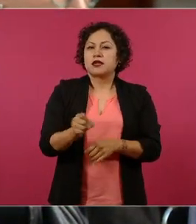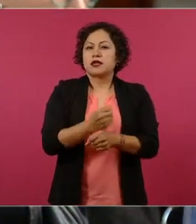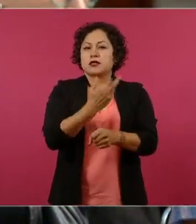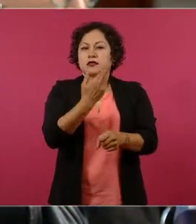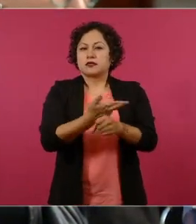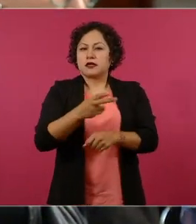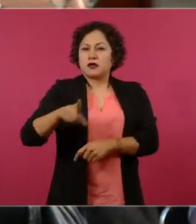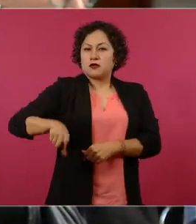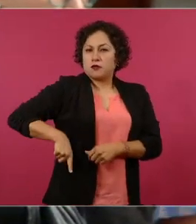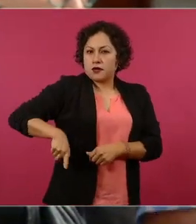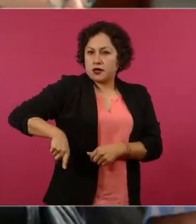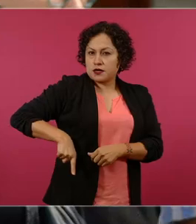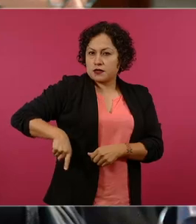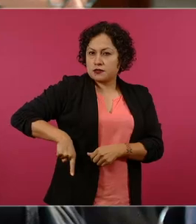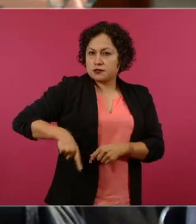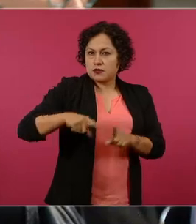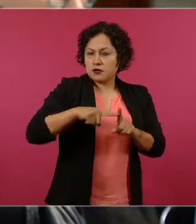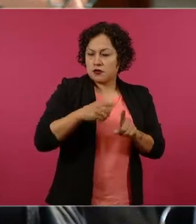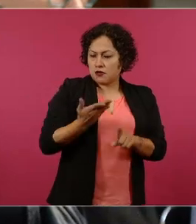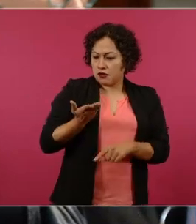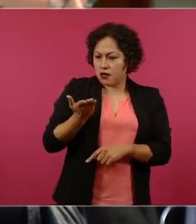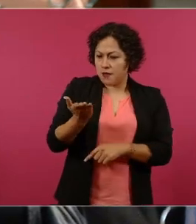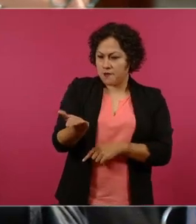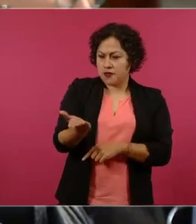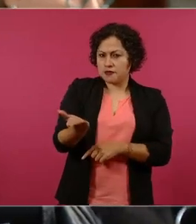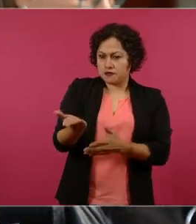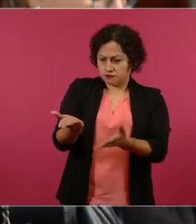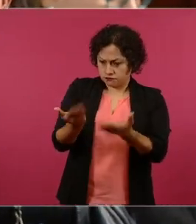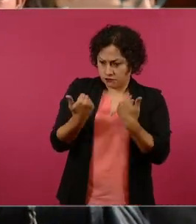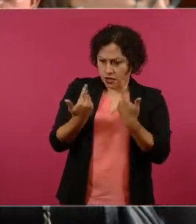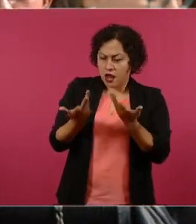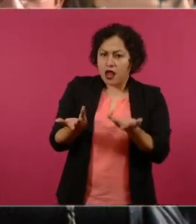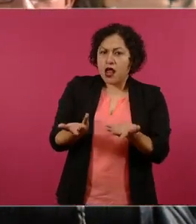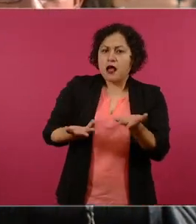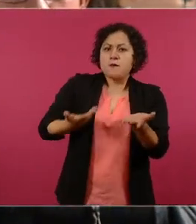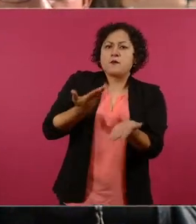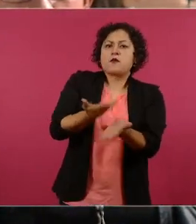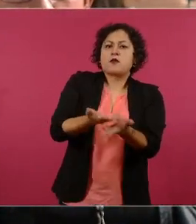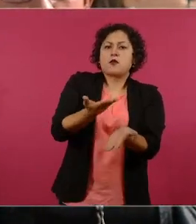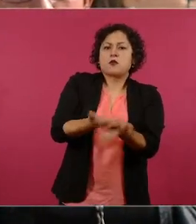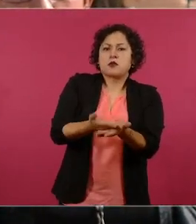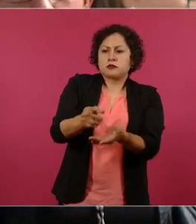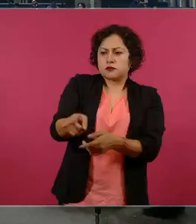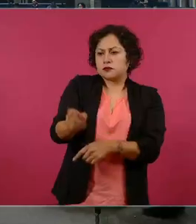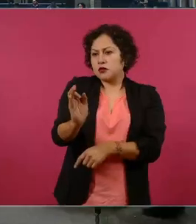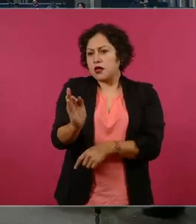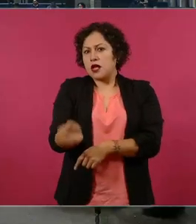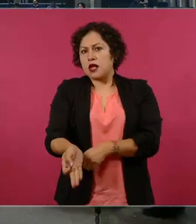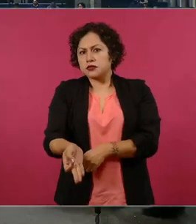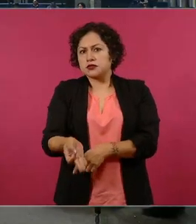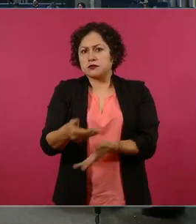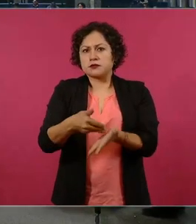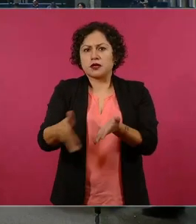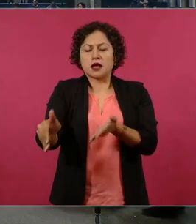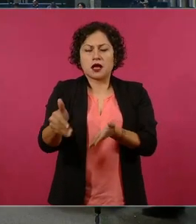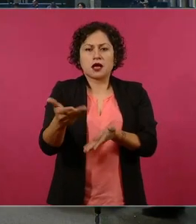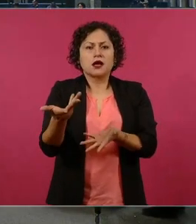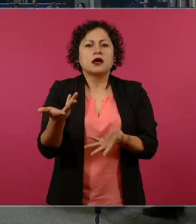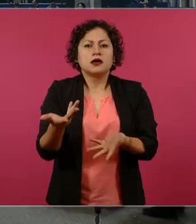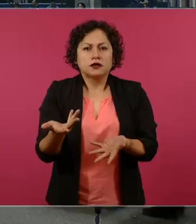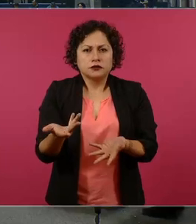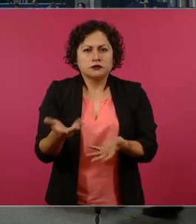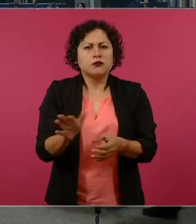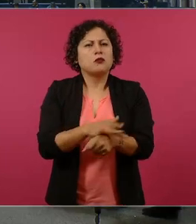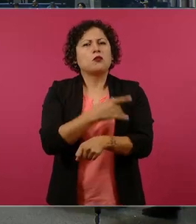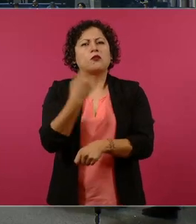pidió una pues háganme una propuesta de ver cuánto van a aceptar la liquidación Por qué van a aceptar